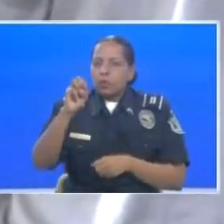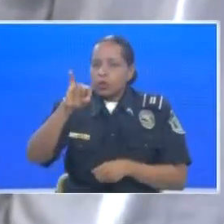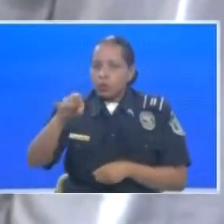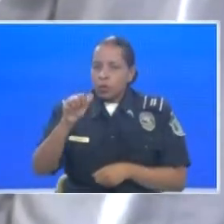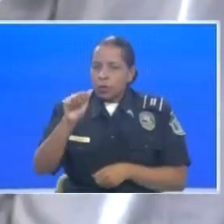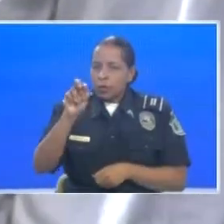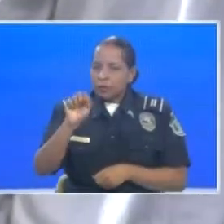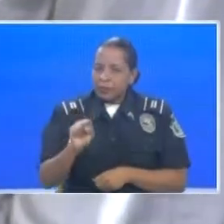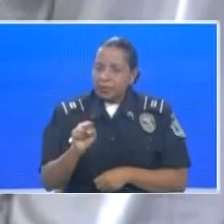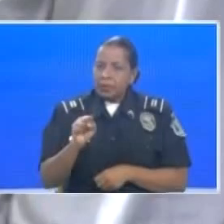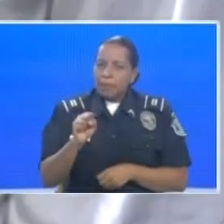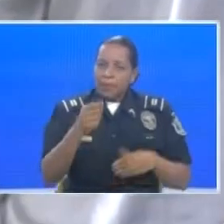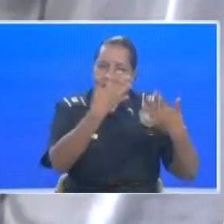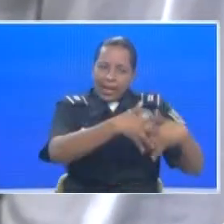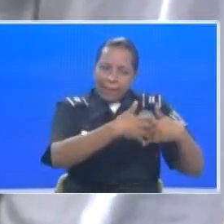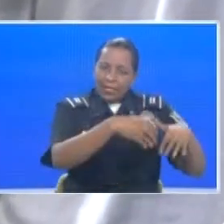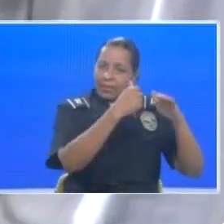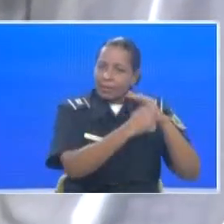está el sector privado,